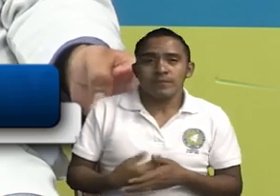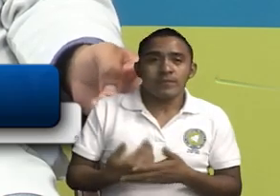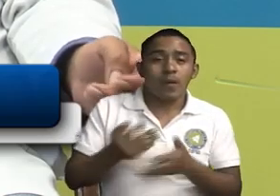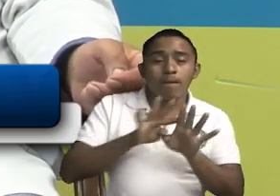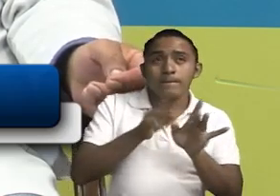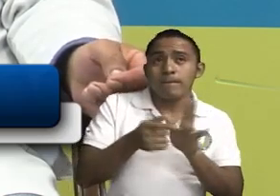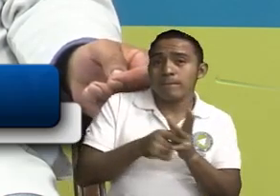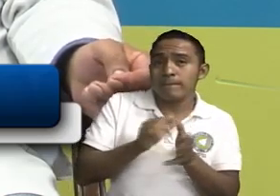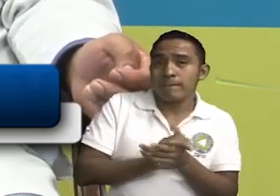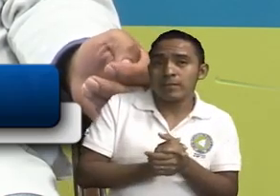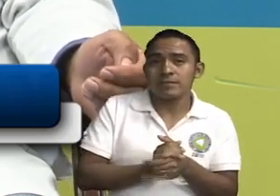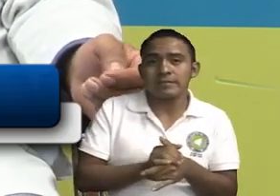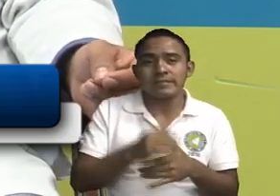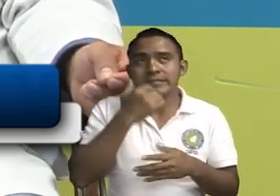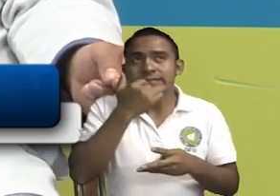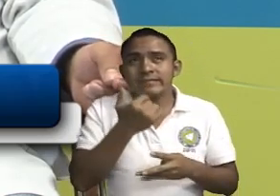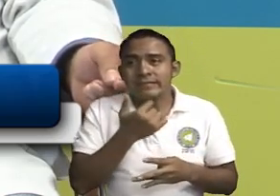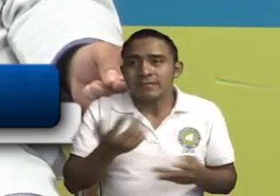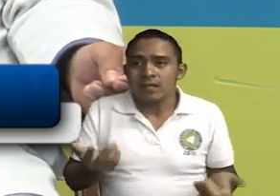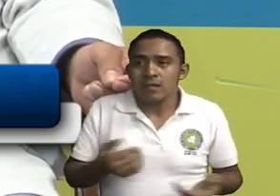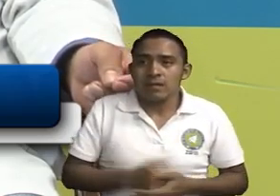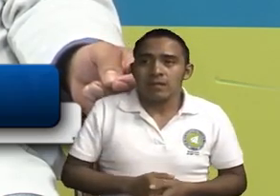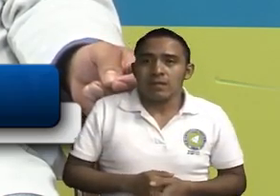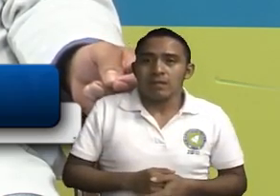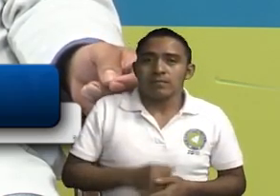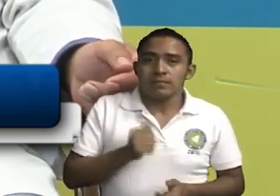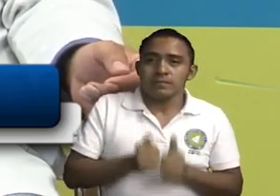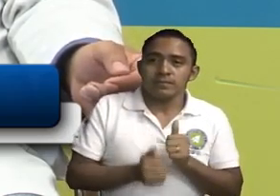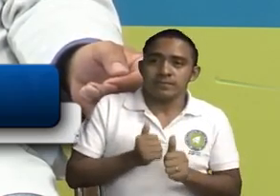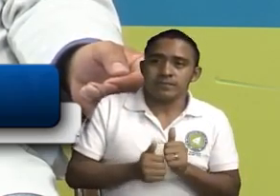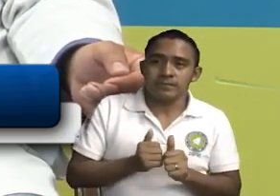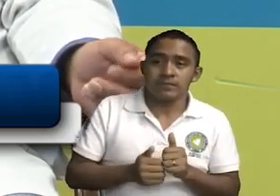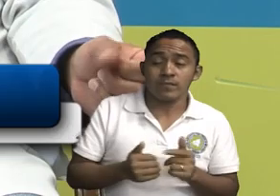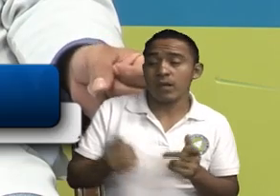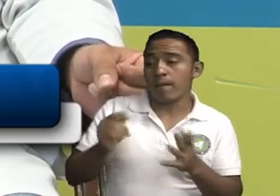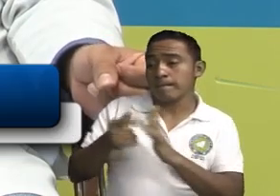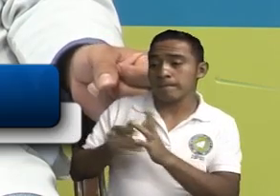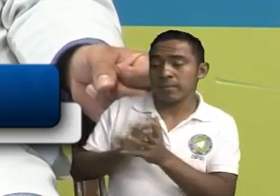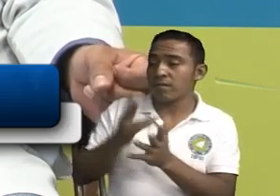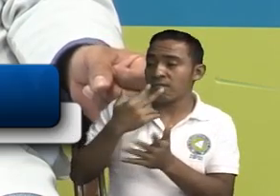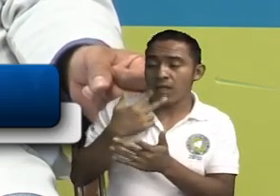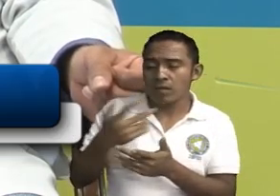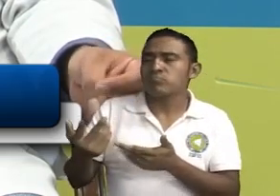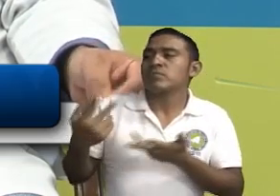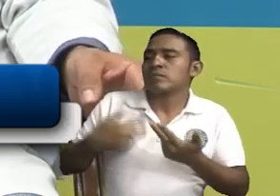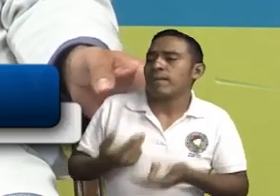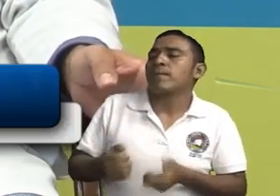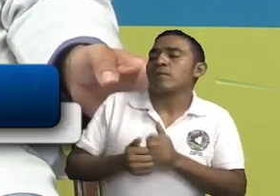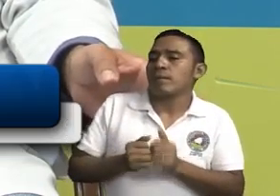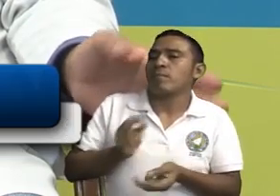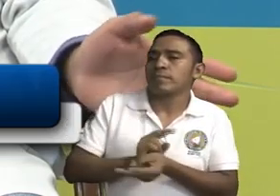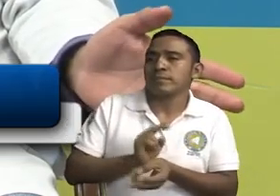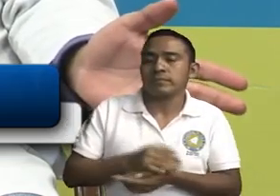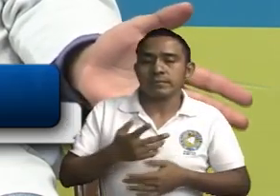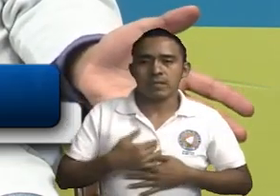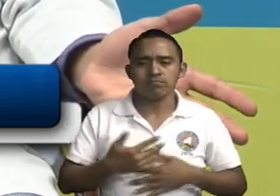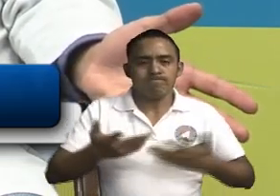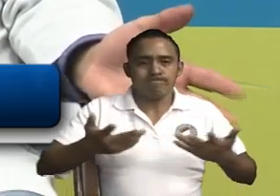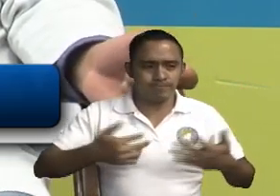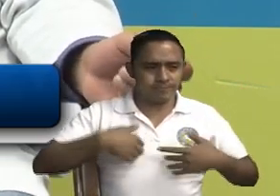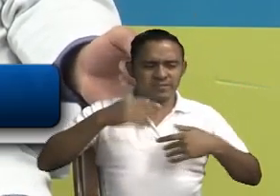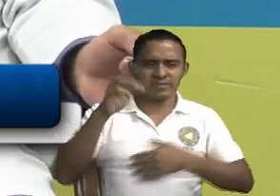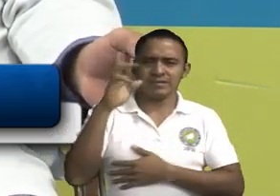reclamando, o, ¿verdad?, o pasa algo por el estilo, ¿verdad? Y entonces, obviamente, pues la pareja de uno se pone, y ¿qué pasó